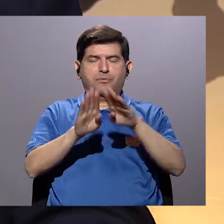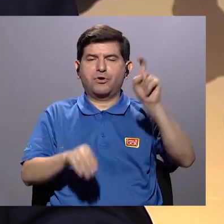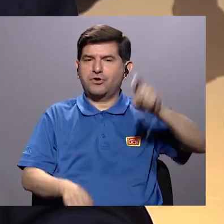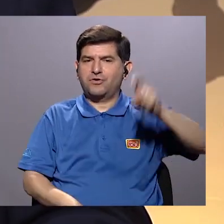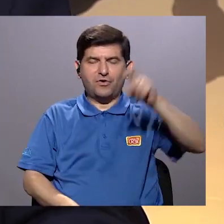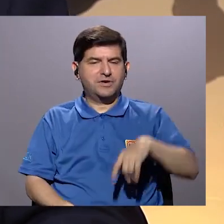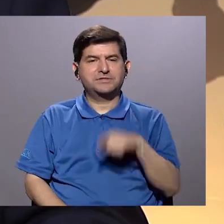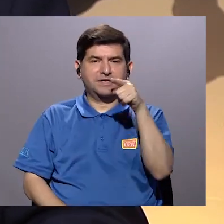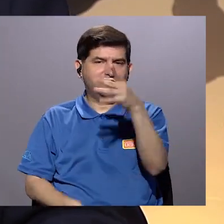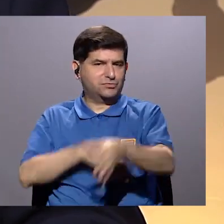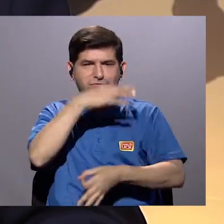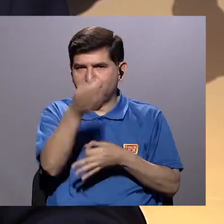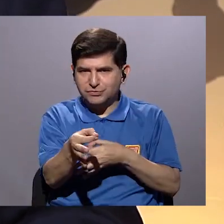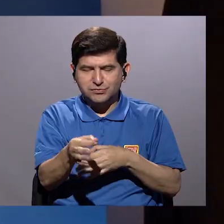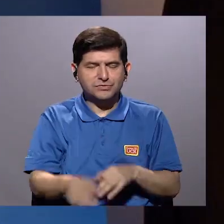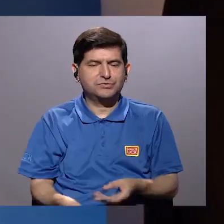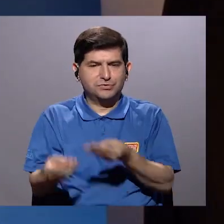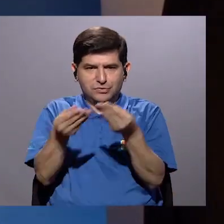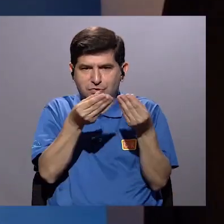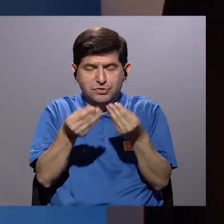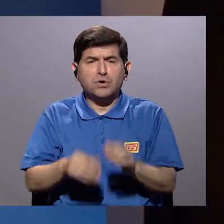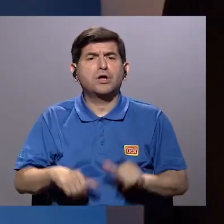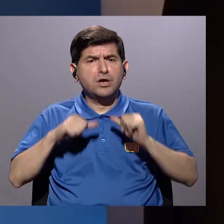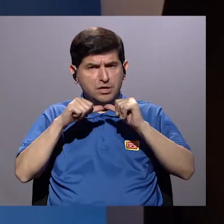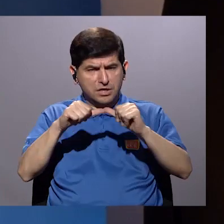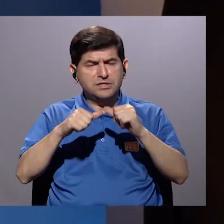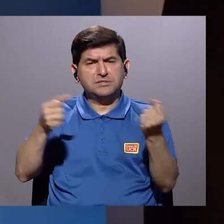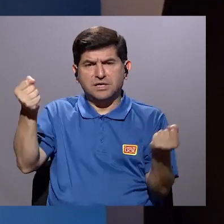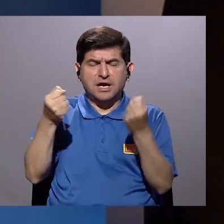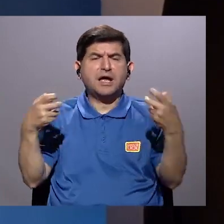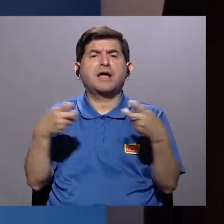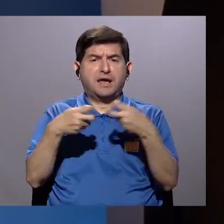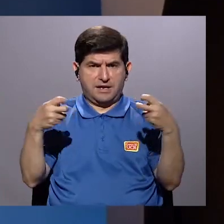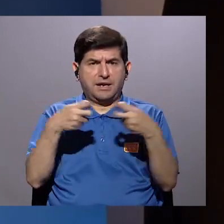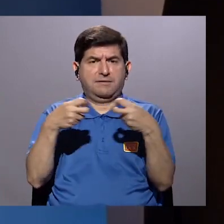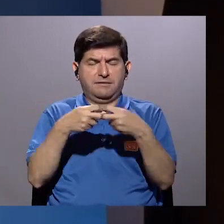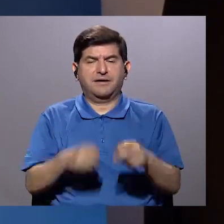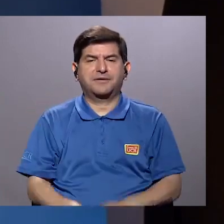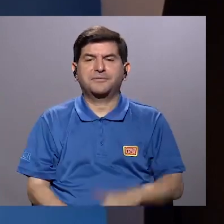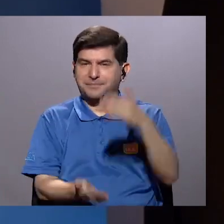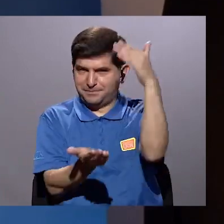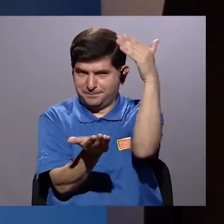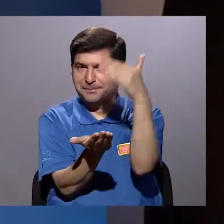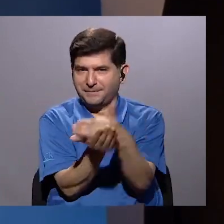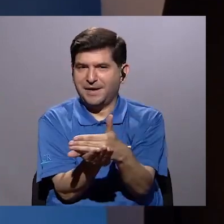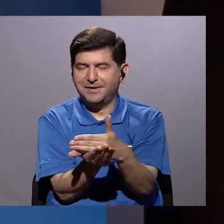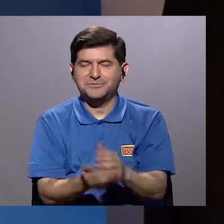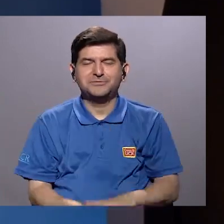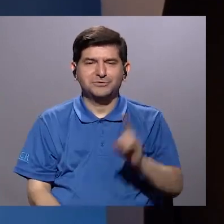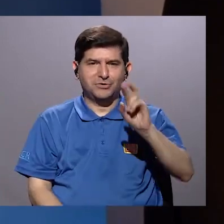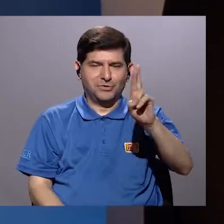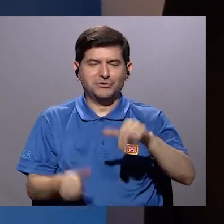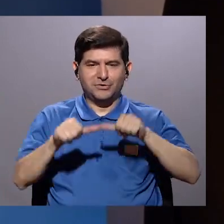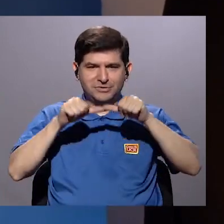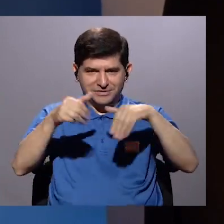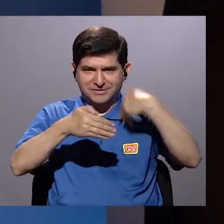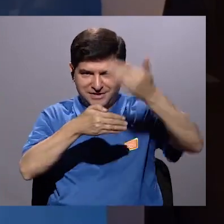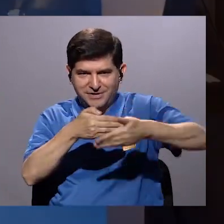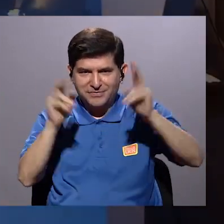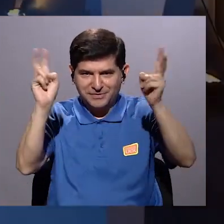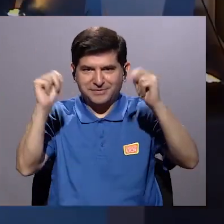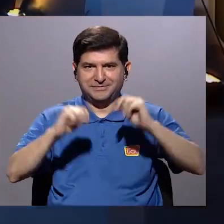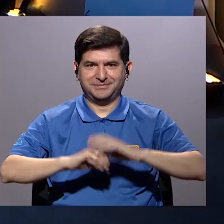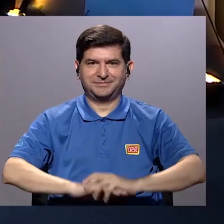ejemplo... Y siguen siendo vigentes, ¿verdad?, en el vehículo eléctrico. Vamos a hacer otro corte, doctor Vega, y volvemos de nuevo con el tema.